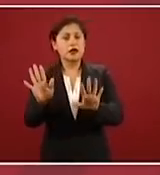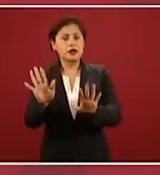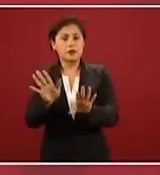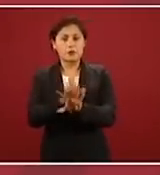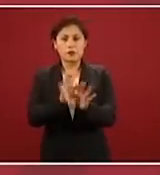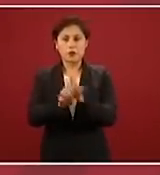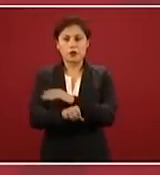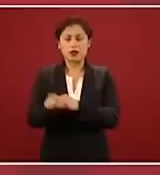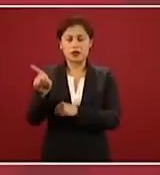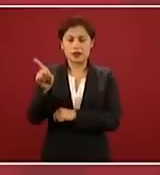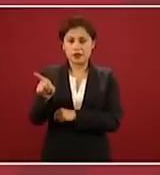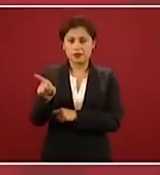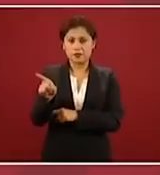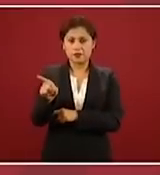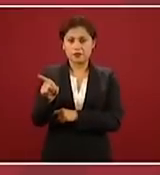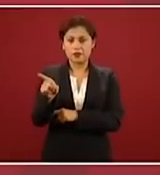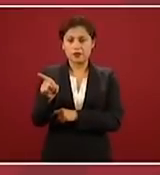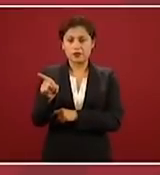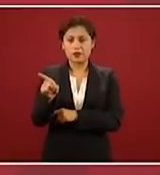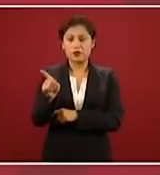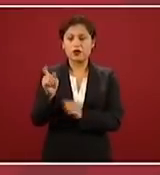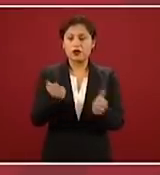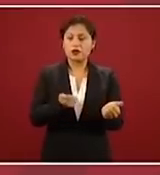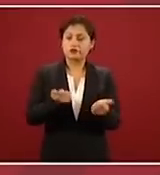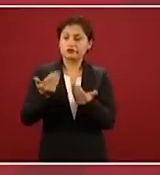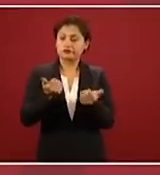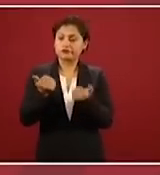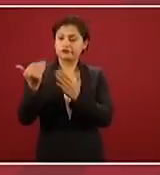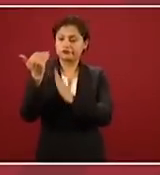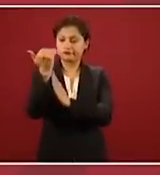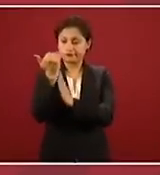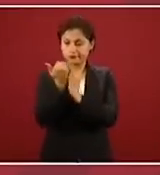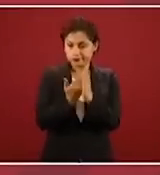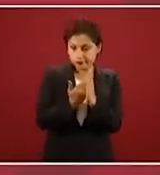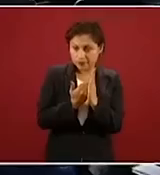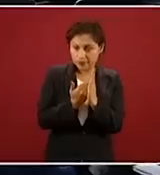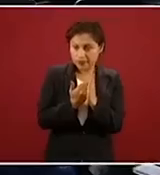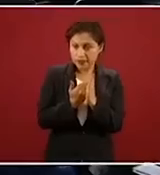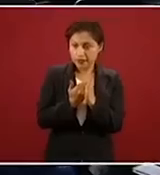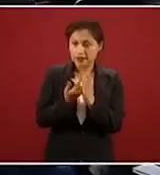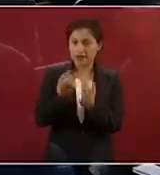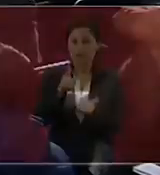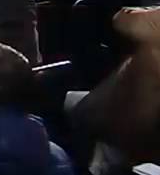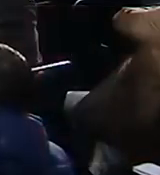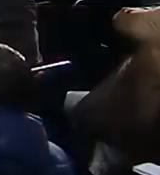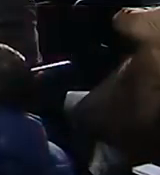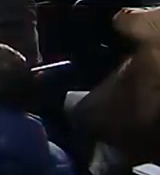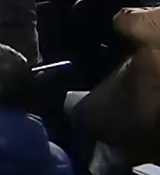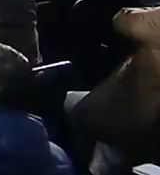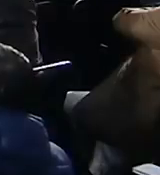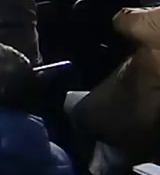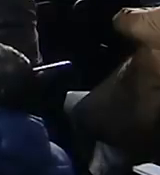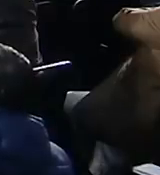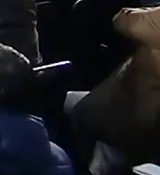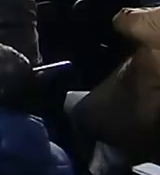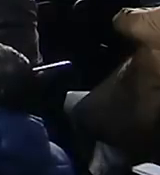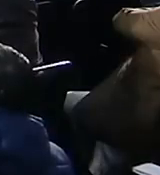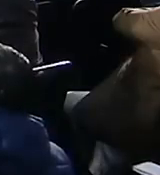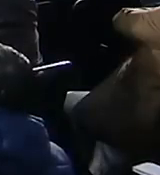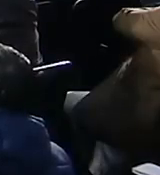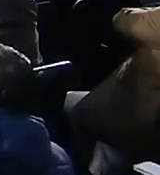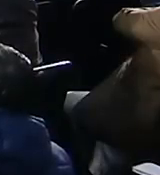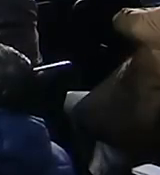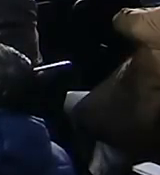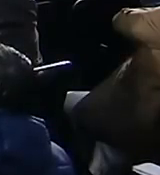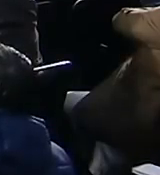la disminución de exportaciones de la industria automotriz, se